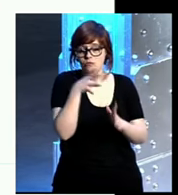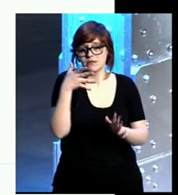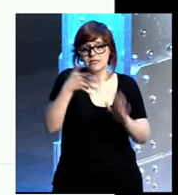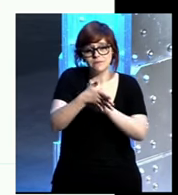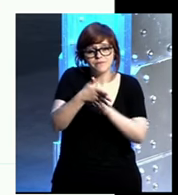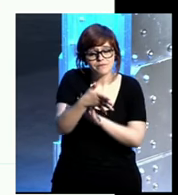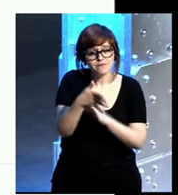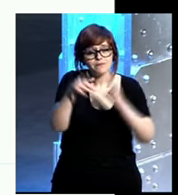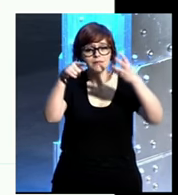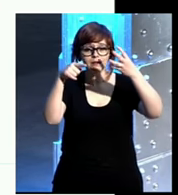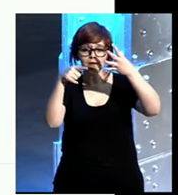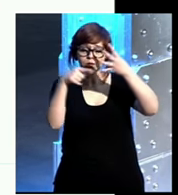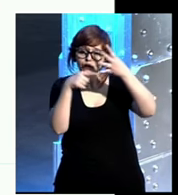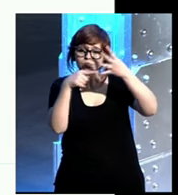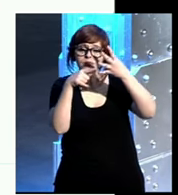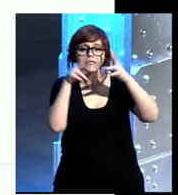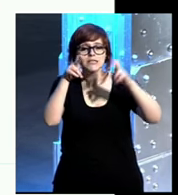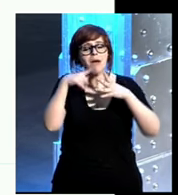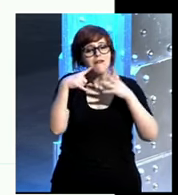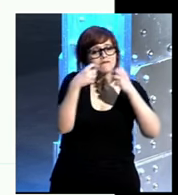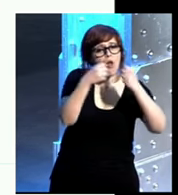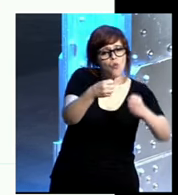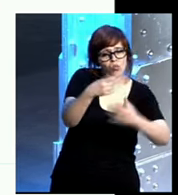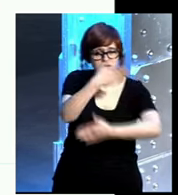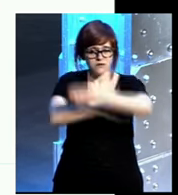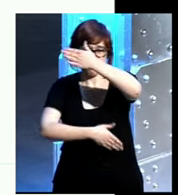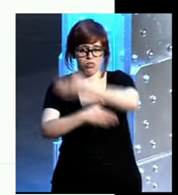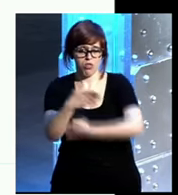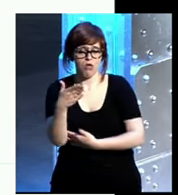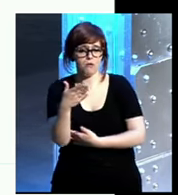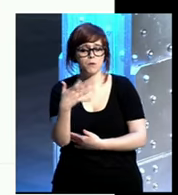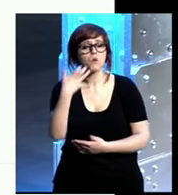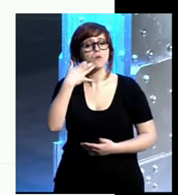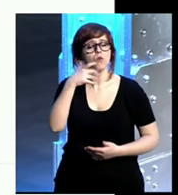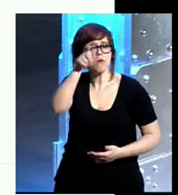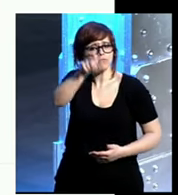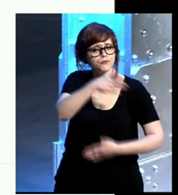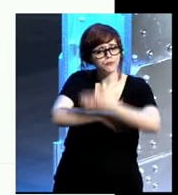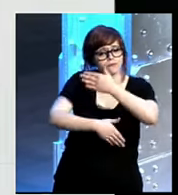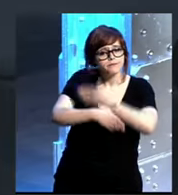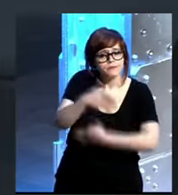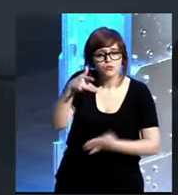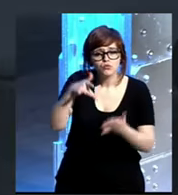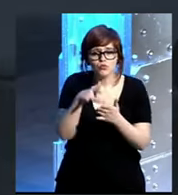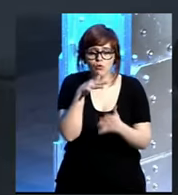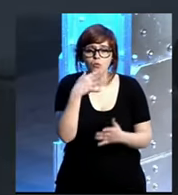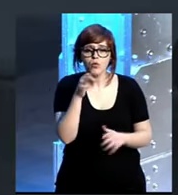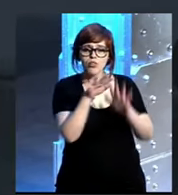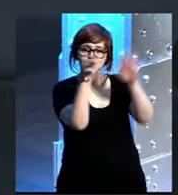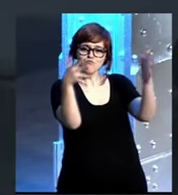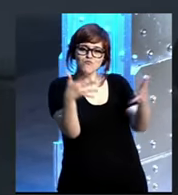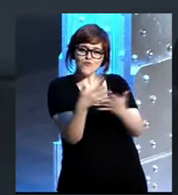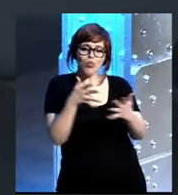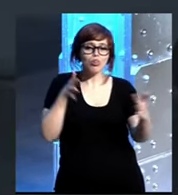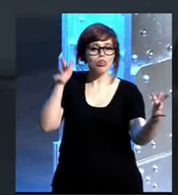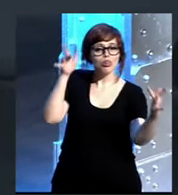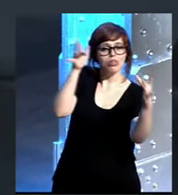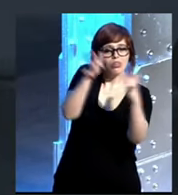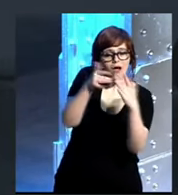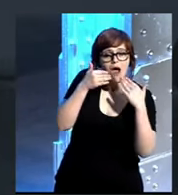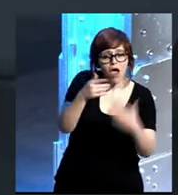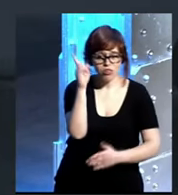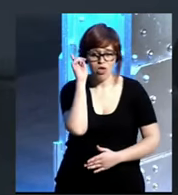brecha de salud y la discapacidad. Claramente, una persona con discapacidad se conecta al mundo porque tiene un teléfono móvil. Si no tiene un